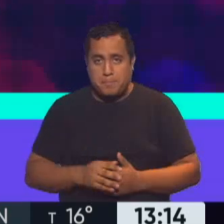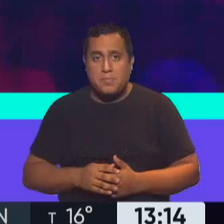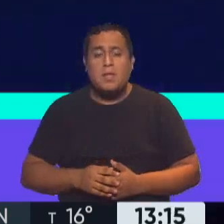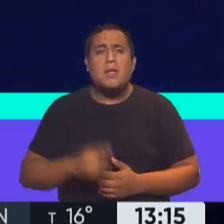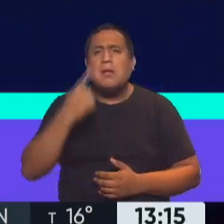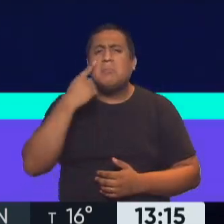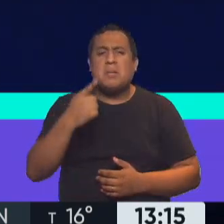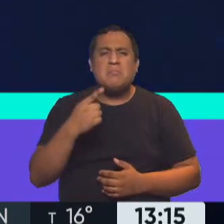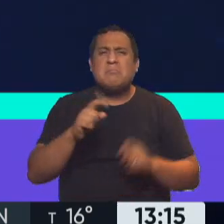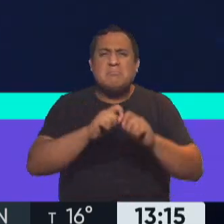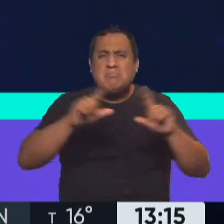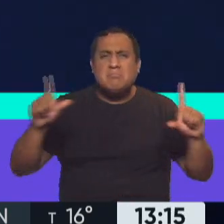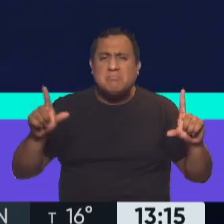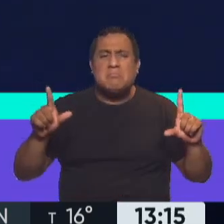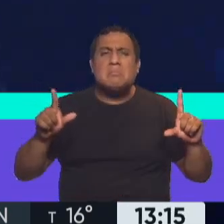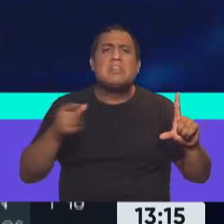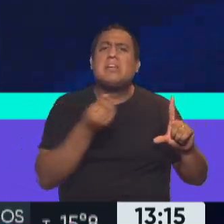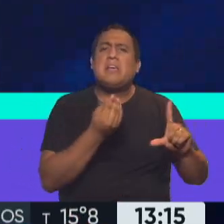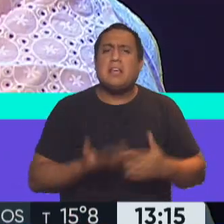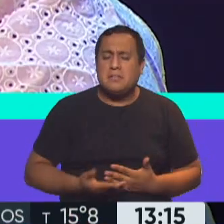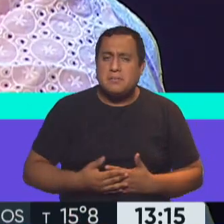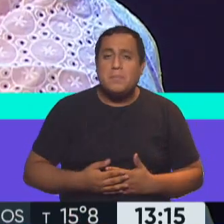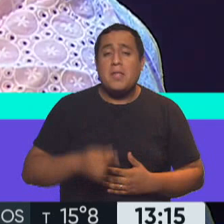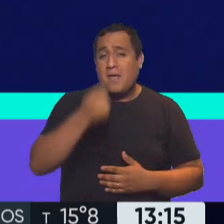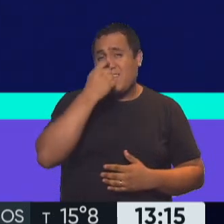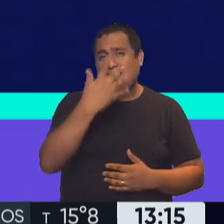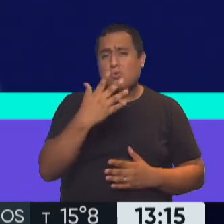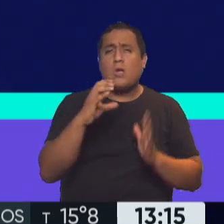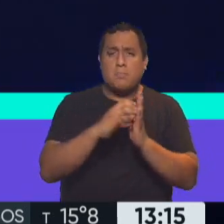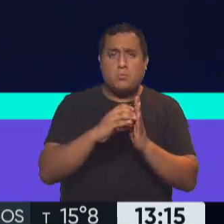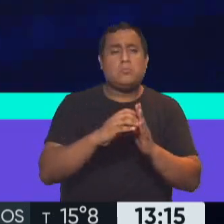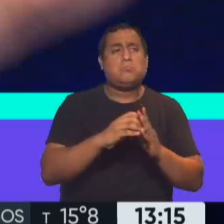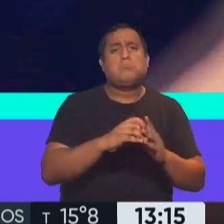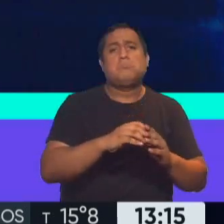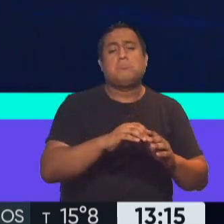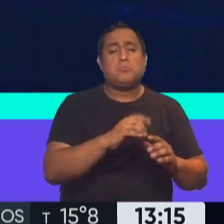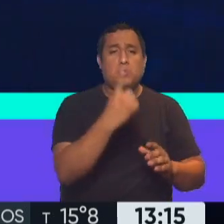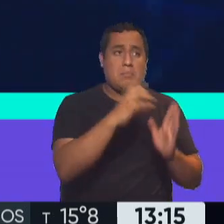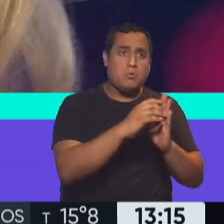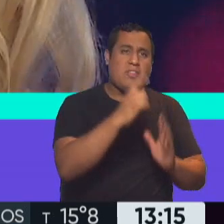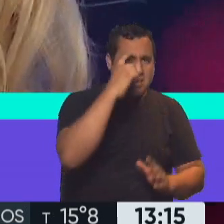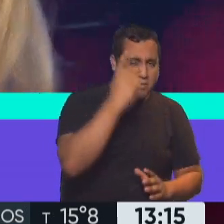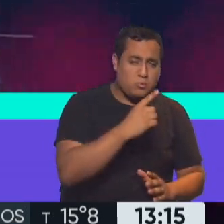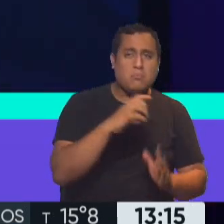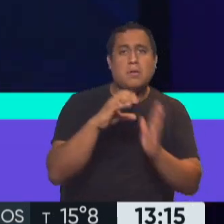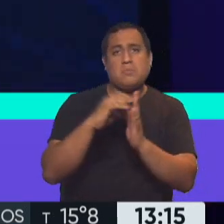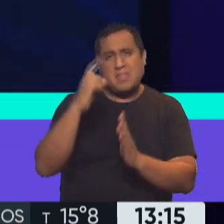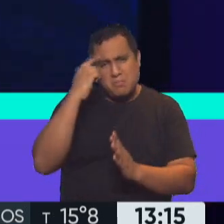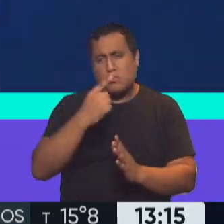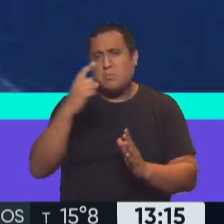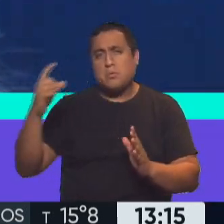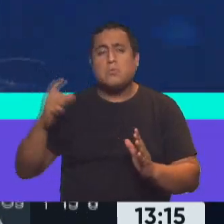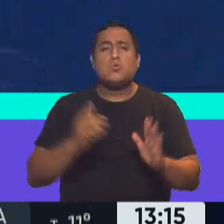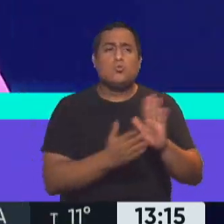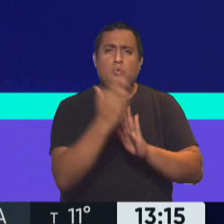tenemos en Leyenda, en este Esta soy yo? Es una serie de 25 capítulos de 10 minutos cada uno que se van a ir subiendo de a 4, están ya los 4